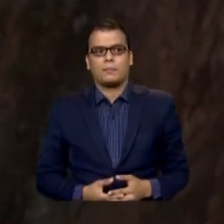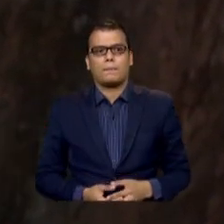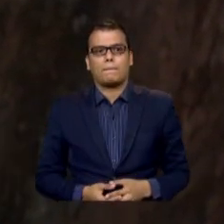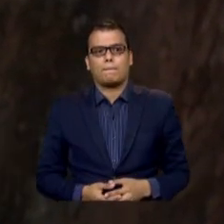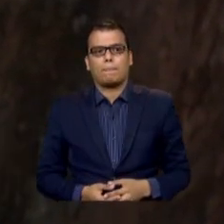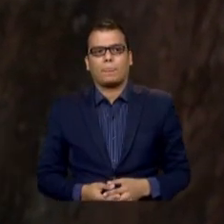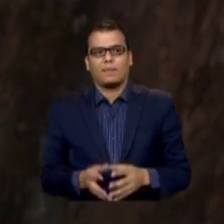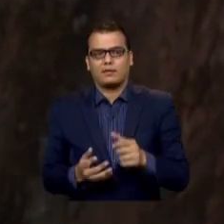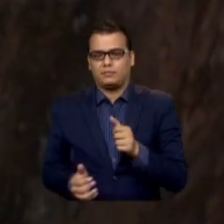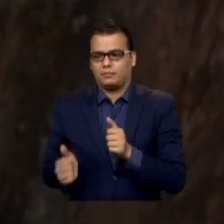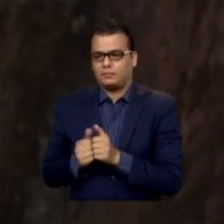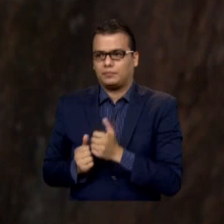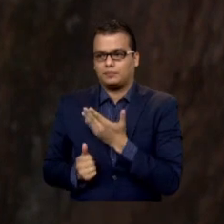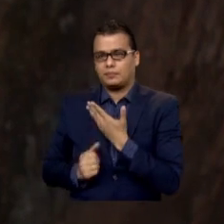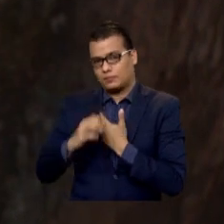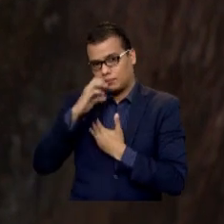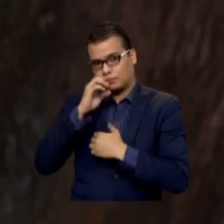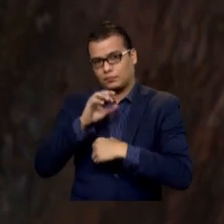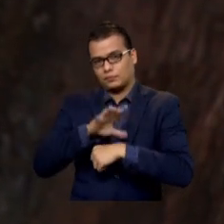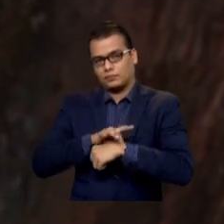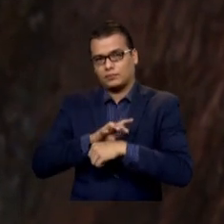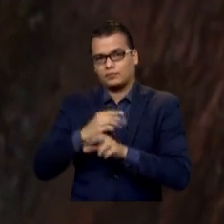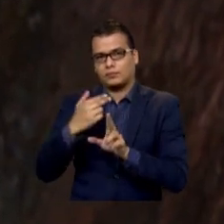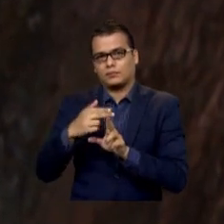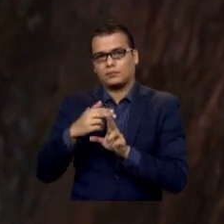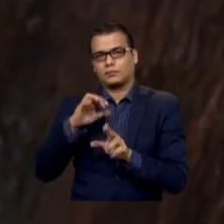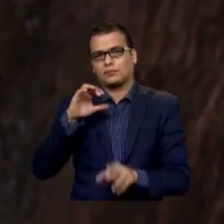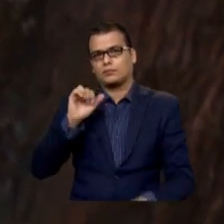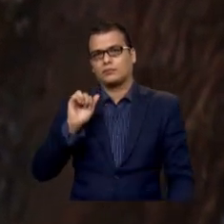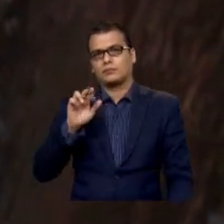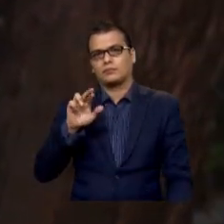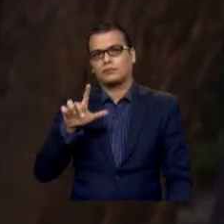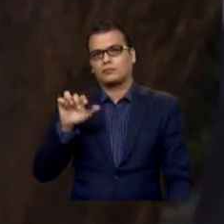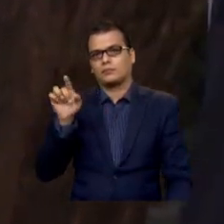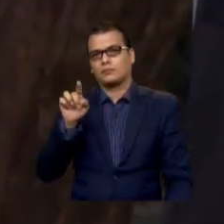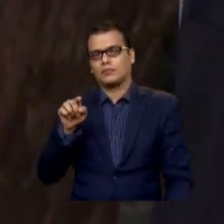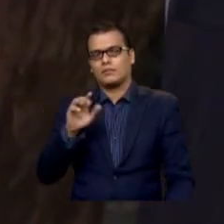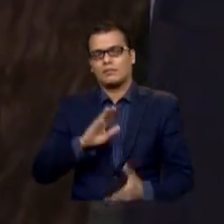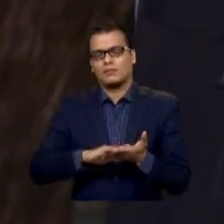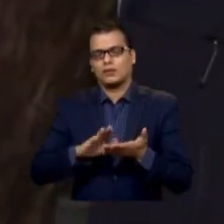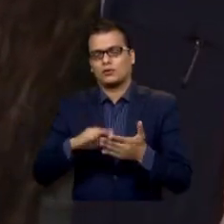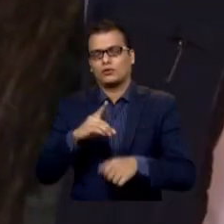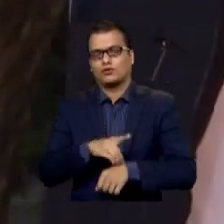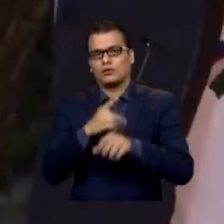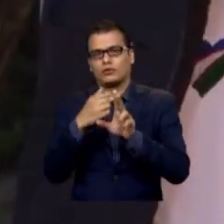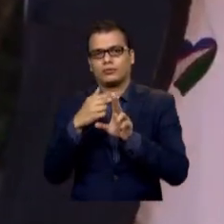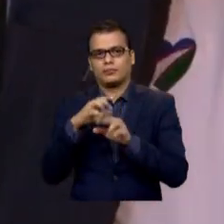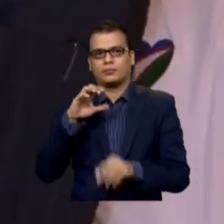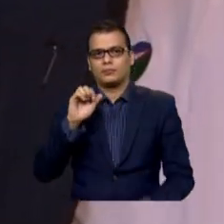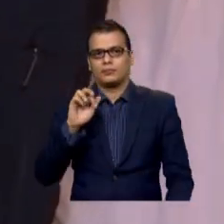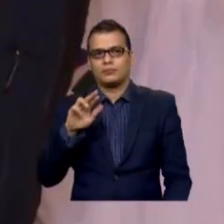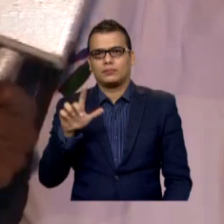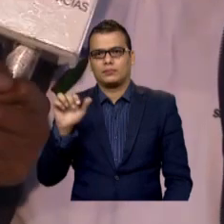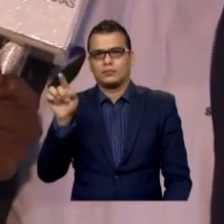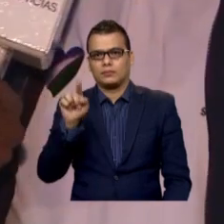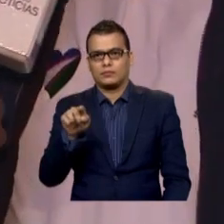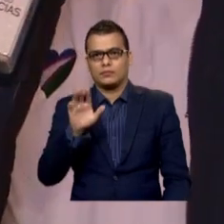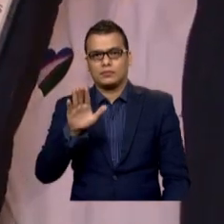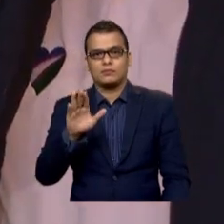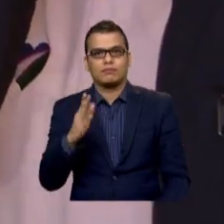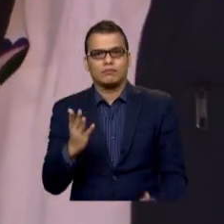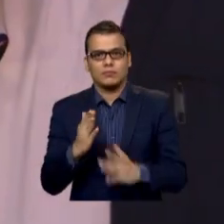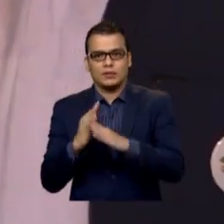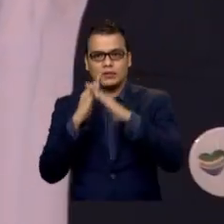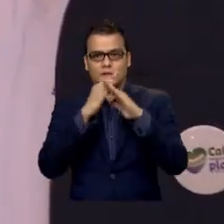Telepacífico, y nos encontramos con el doctor Carlos Rojas, secretario de Seguridad y Justicia de Santiago de Cali. Secretario, bienvenido a Telepacífico Noticias. Muchas gracias, buenas